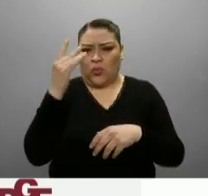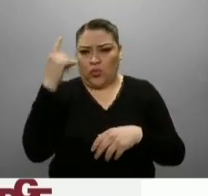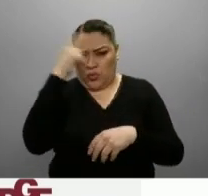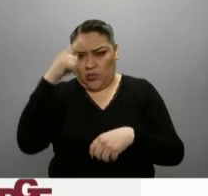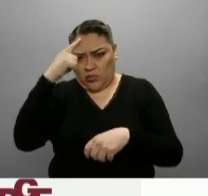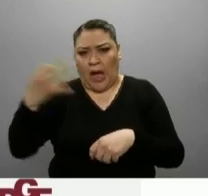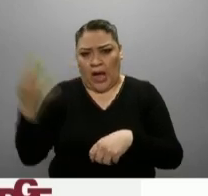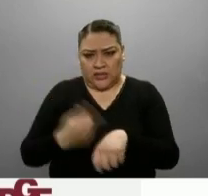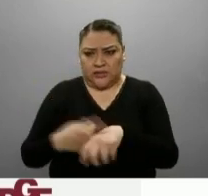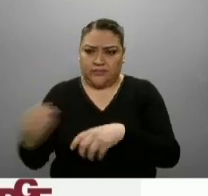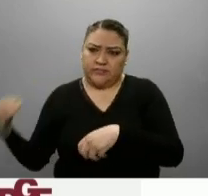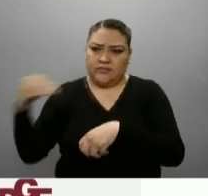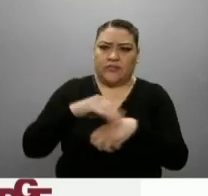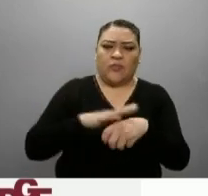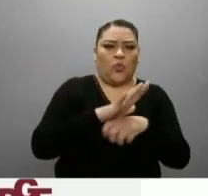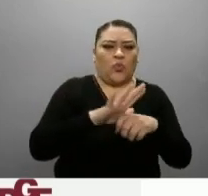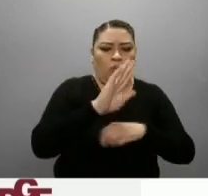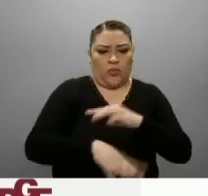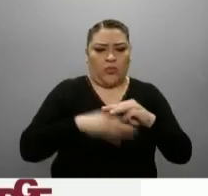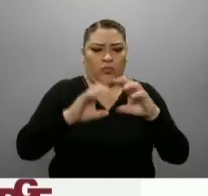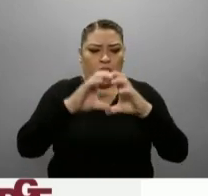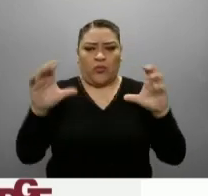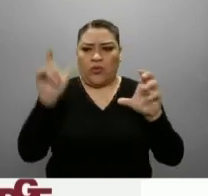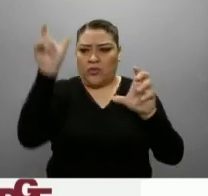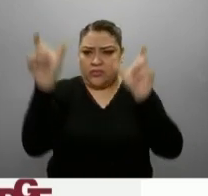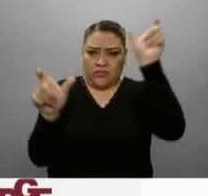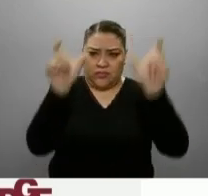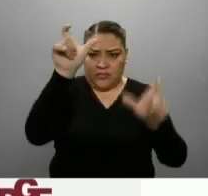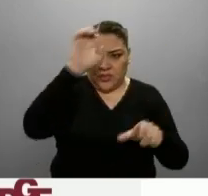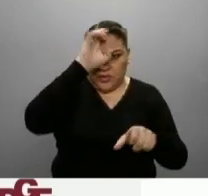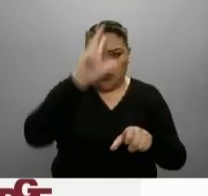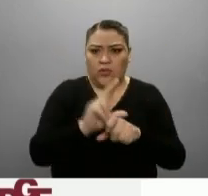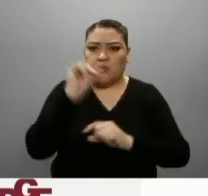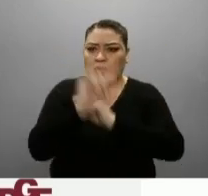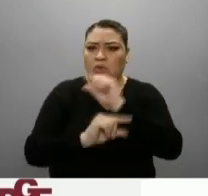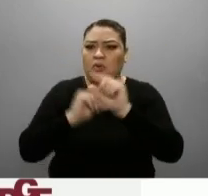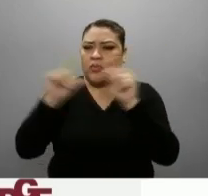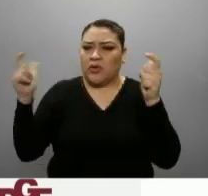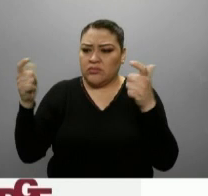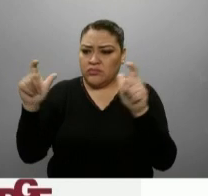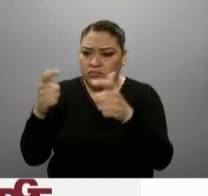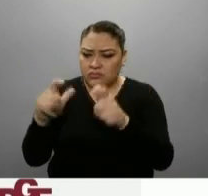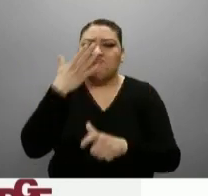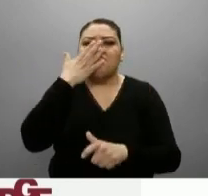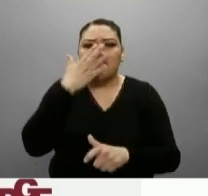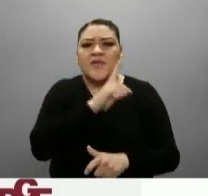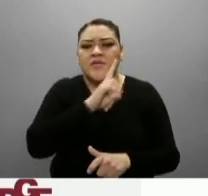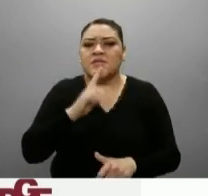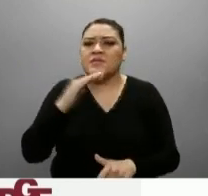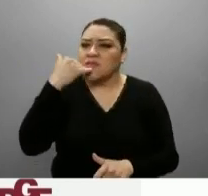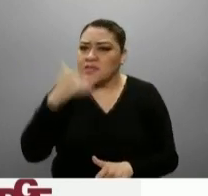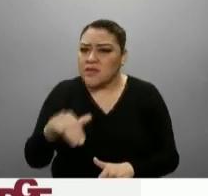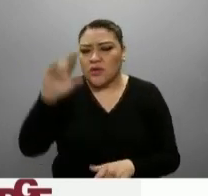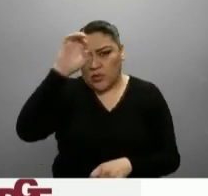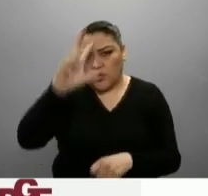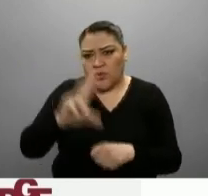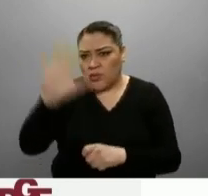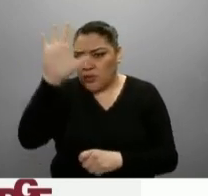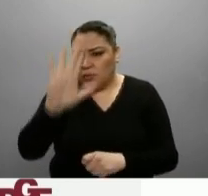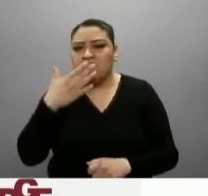horas en las distintas regiones del mundo. Europa va a la baja, lo cual es una buena noticia para Europa